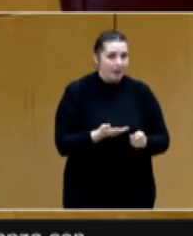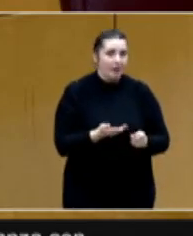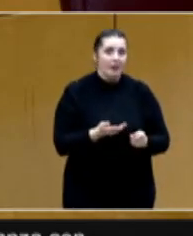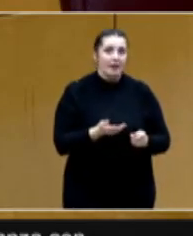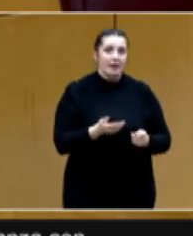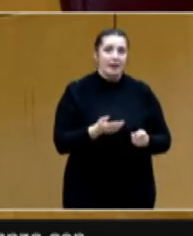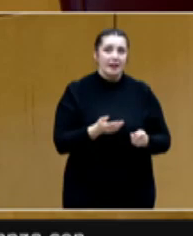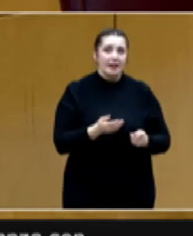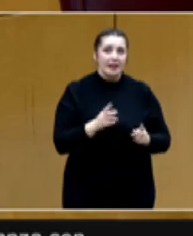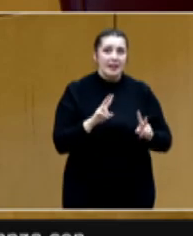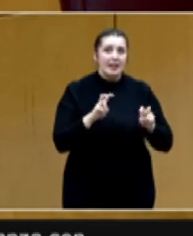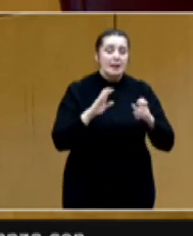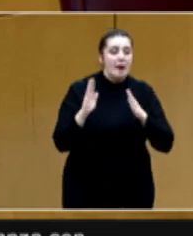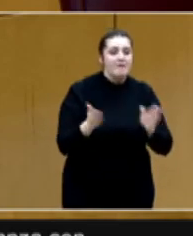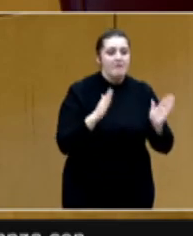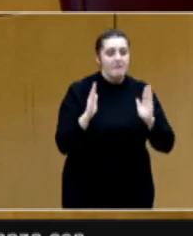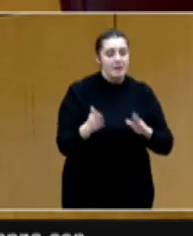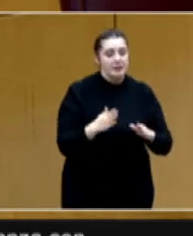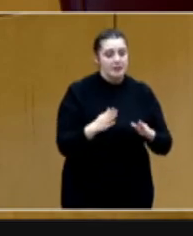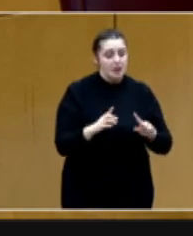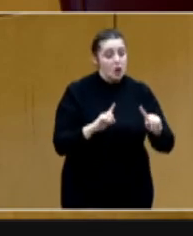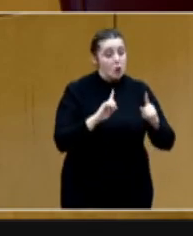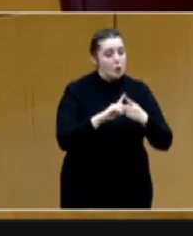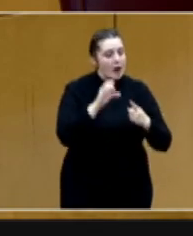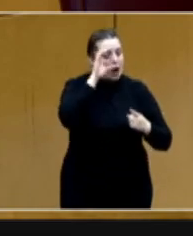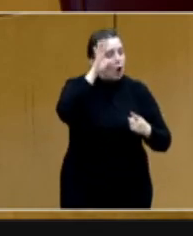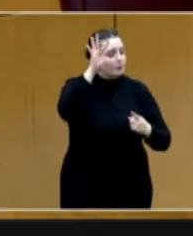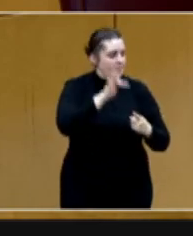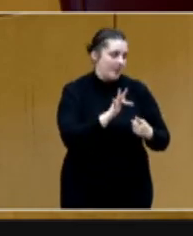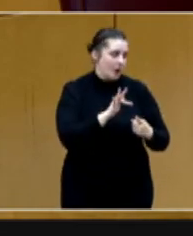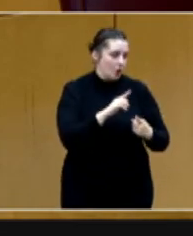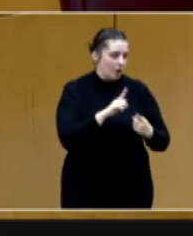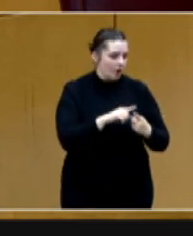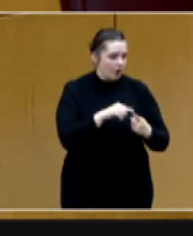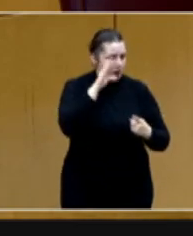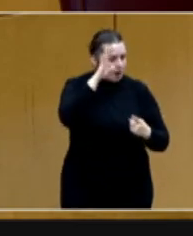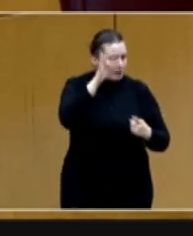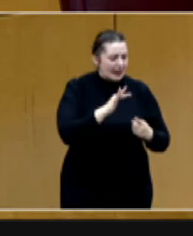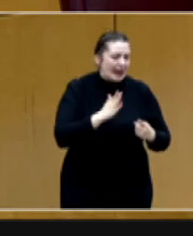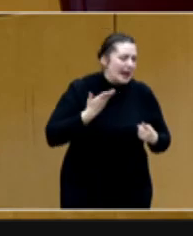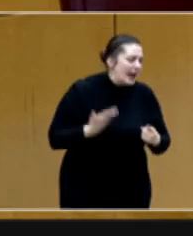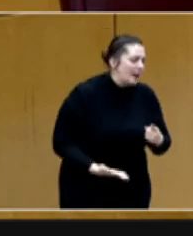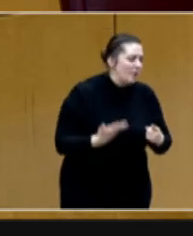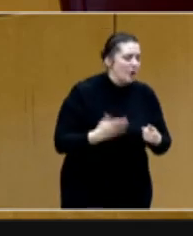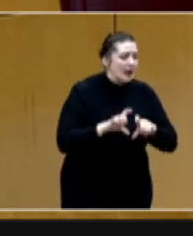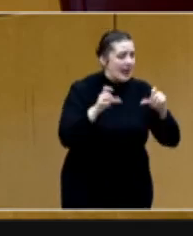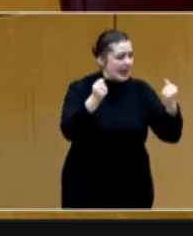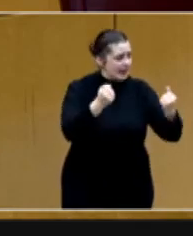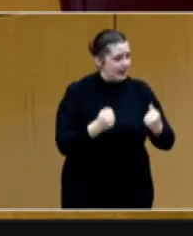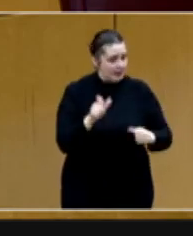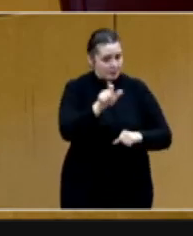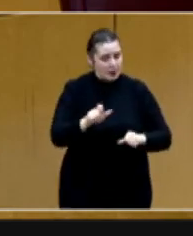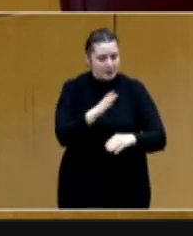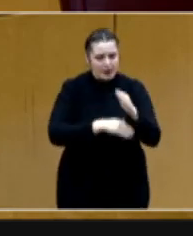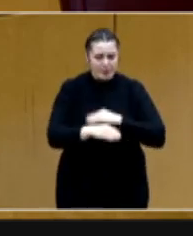de las fases no una es la observación la observación es una parte importantísima para las entidades que nos dedicamos a esto